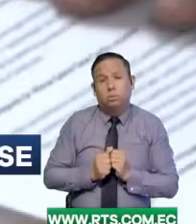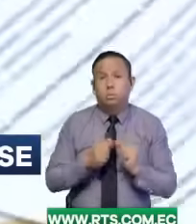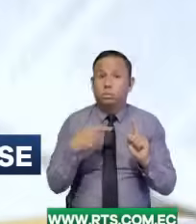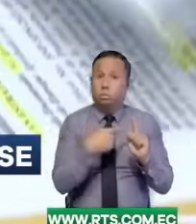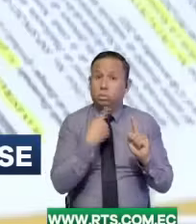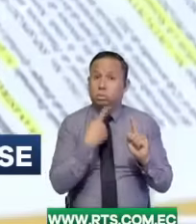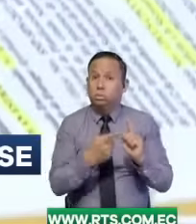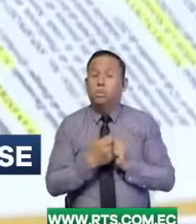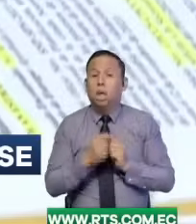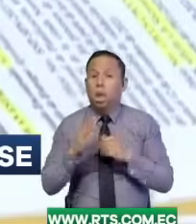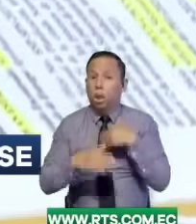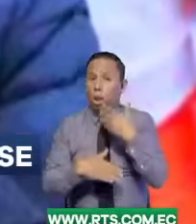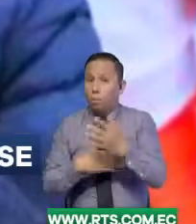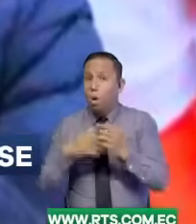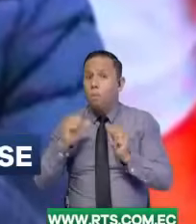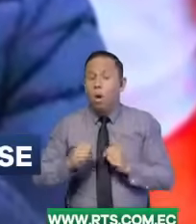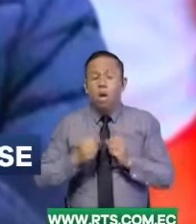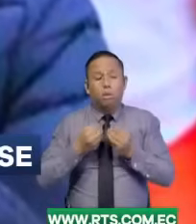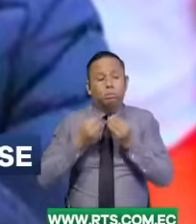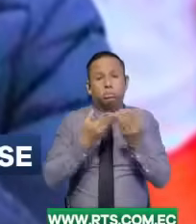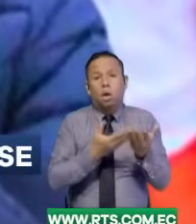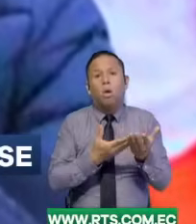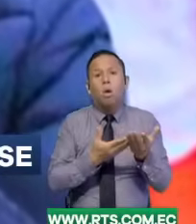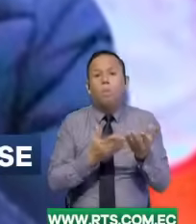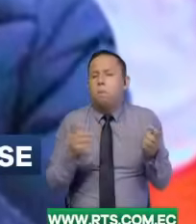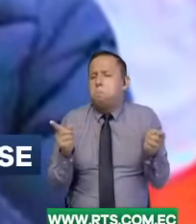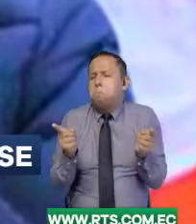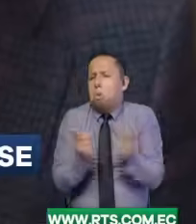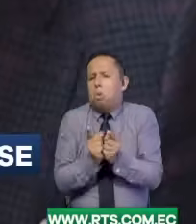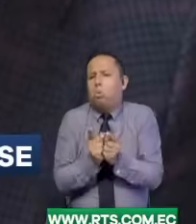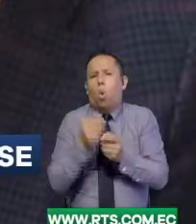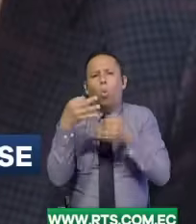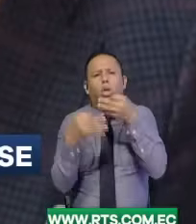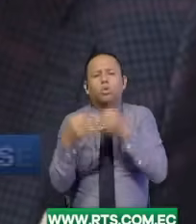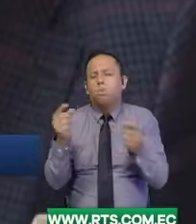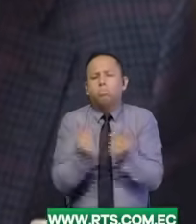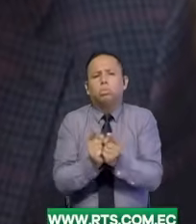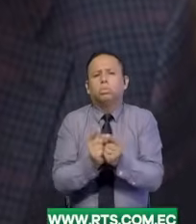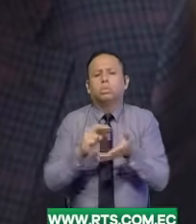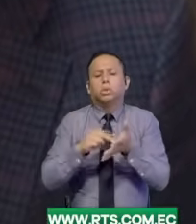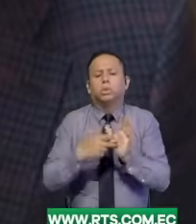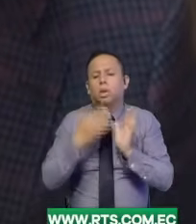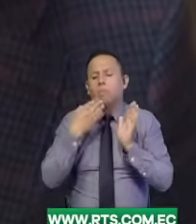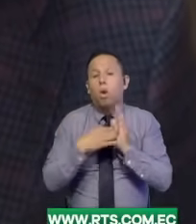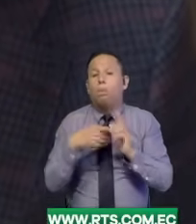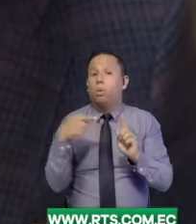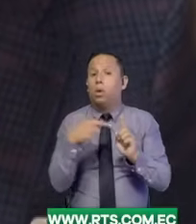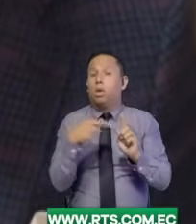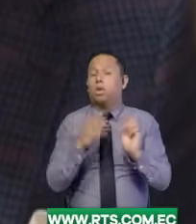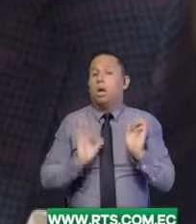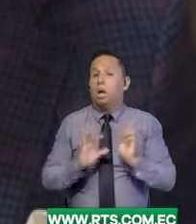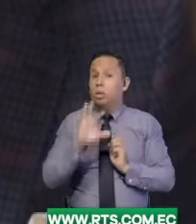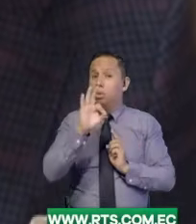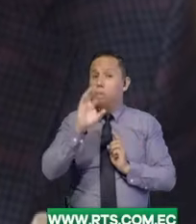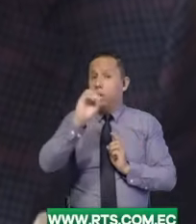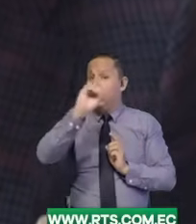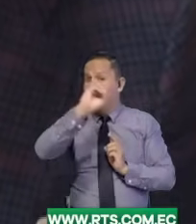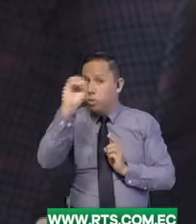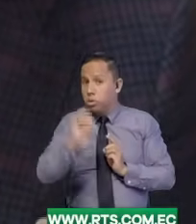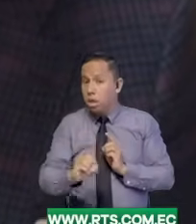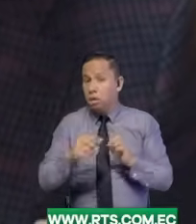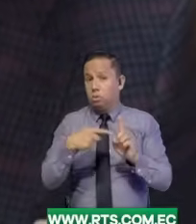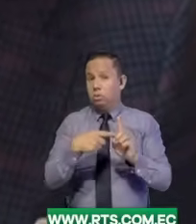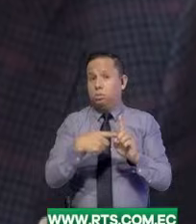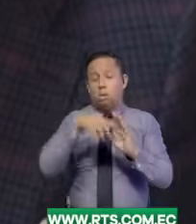podría recibir el beneficio del procedimiento abreviado. Es decir, que si se lo aceptara con el 90%